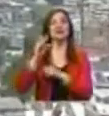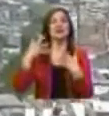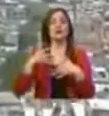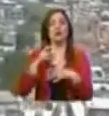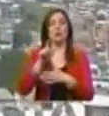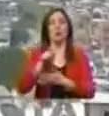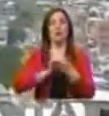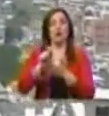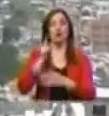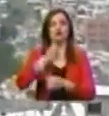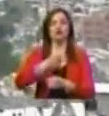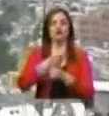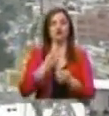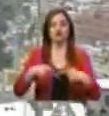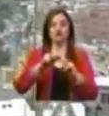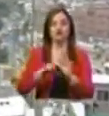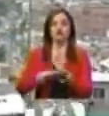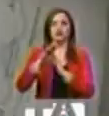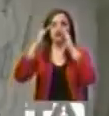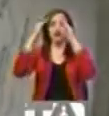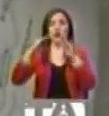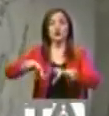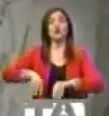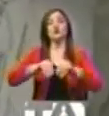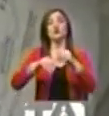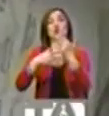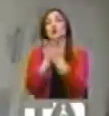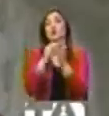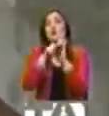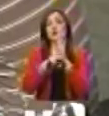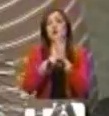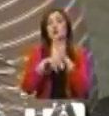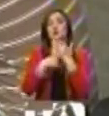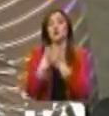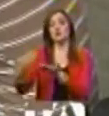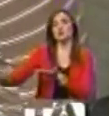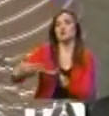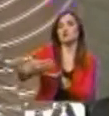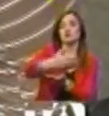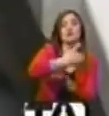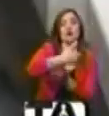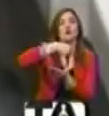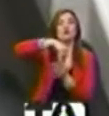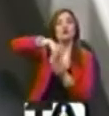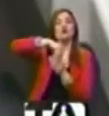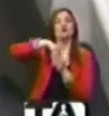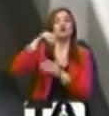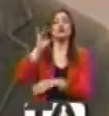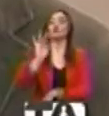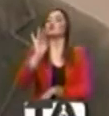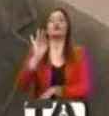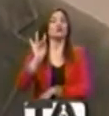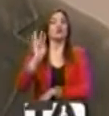a los predios urbanos, rurales y adicionales en el distrito. La nueva normativa aspira a una recaudación de